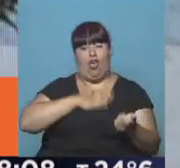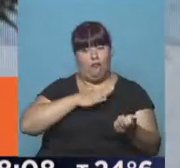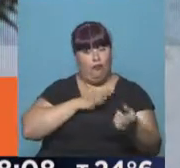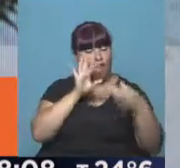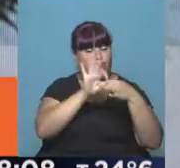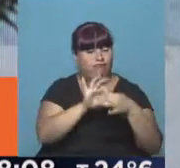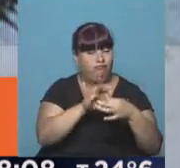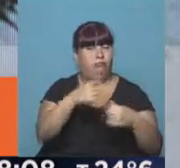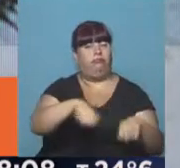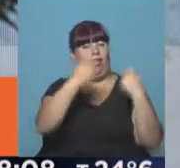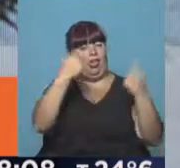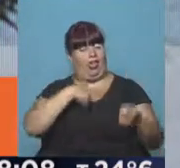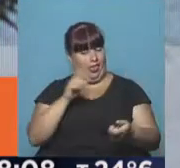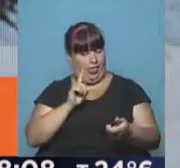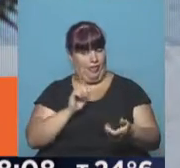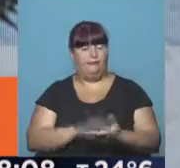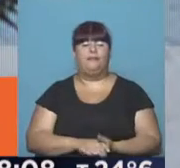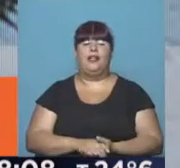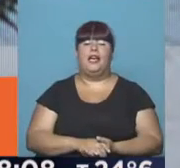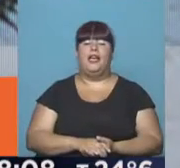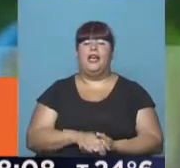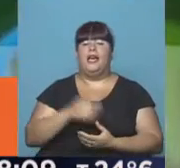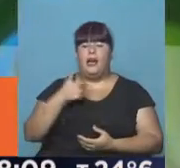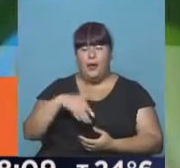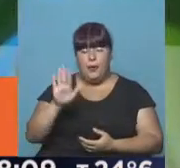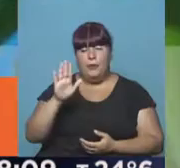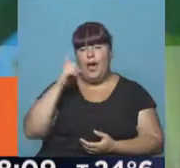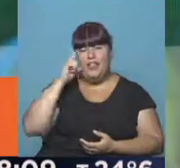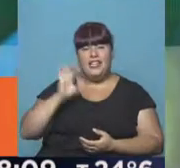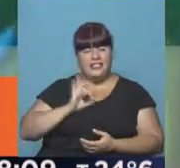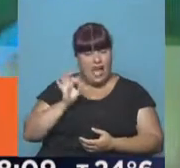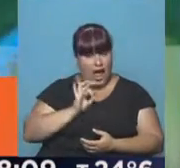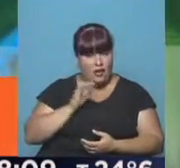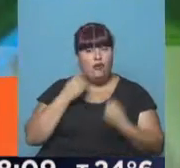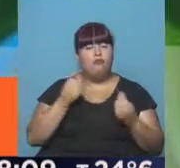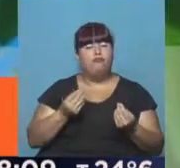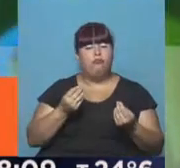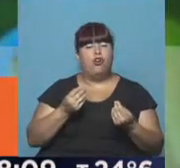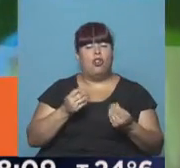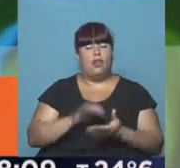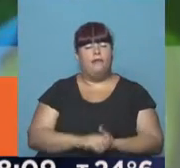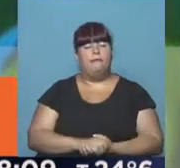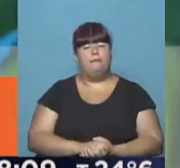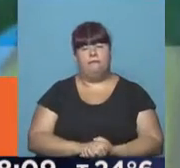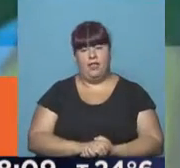te pueda perjudicar en el limón yo entrar después de más de 10 años porque se